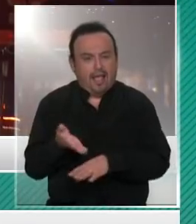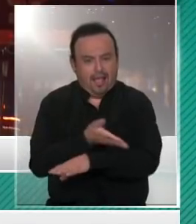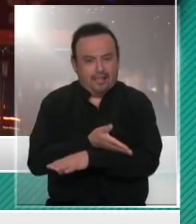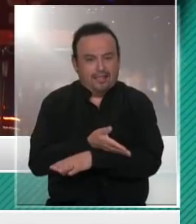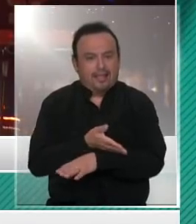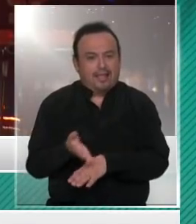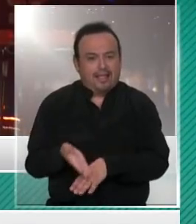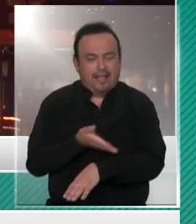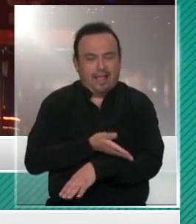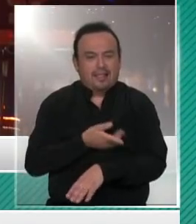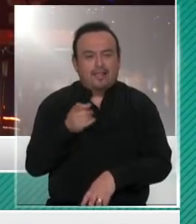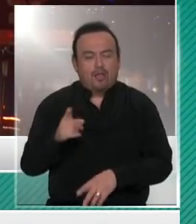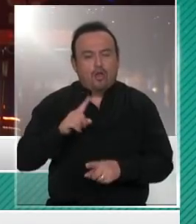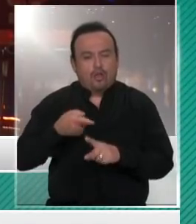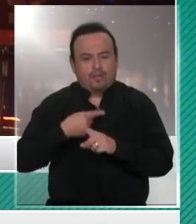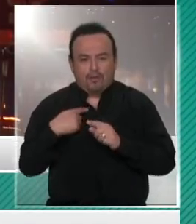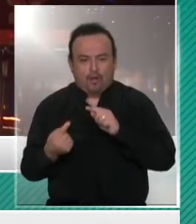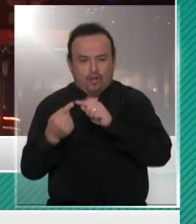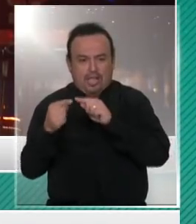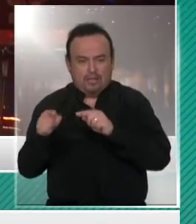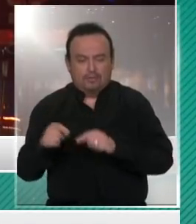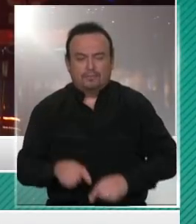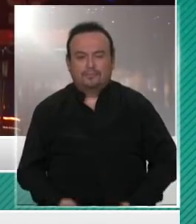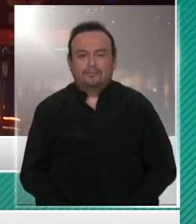más temprano. Pablo, vuelvo contigo.